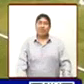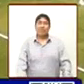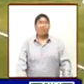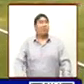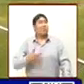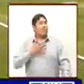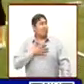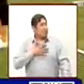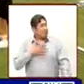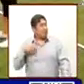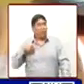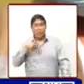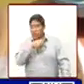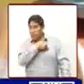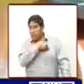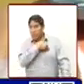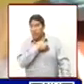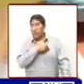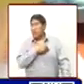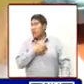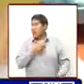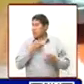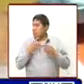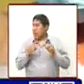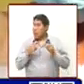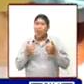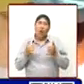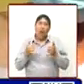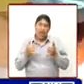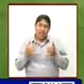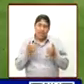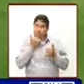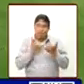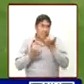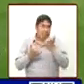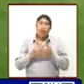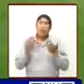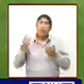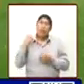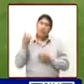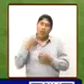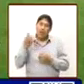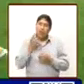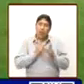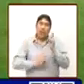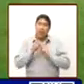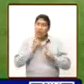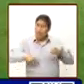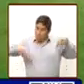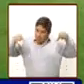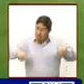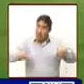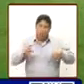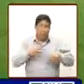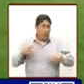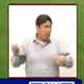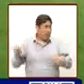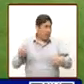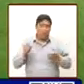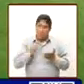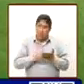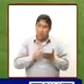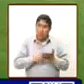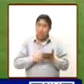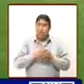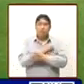Nosotros no vamos a poner ninguna excusa, vamos a ir a jugar como siempre, en cualquier cancha, a ganar, y para eso